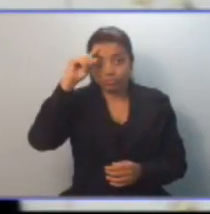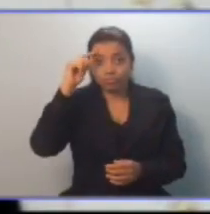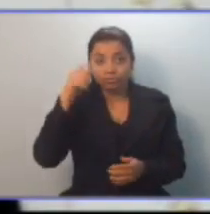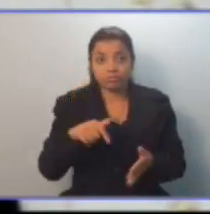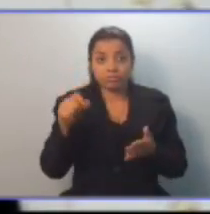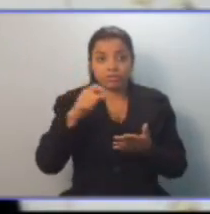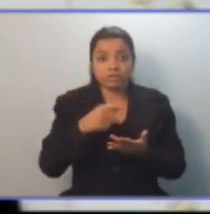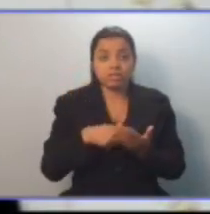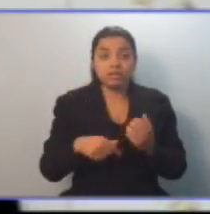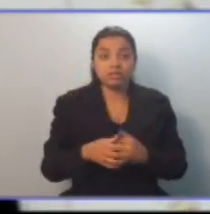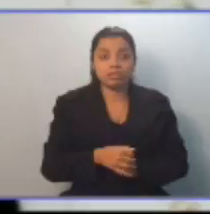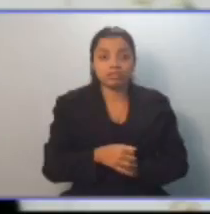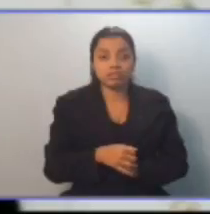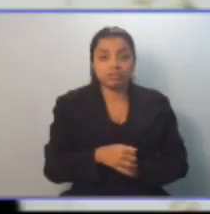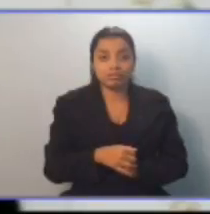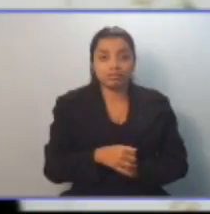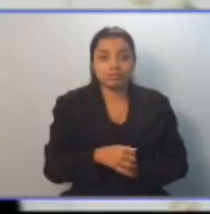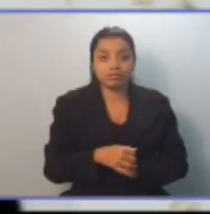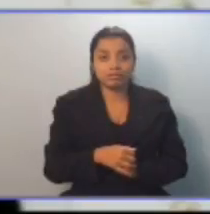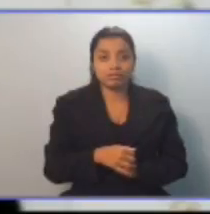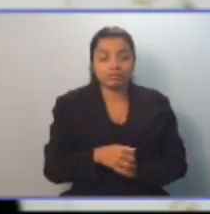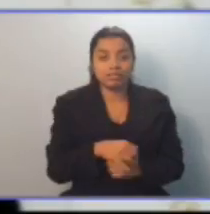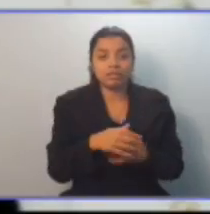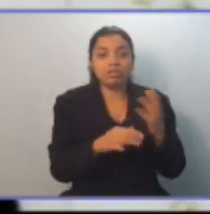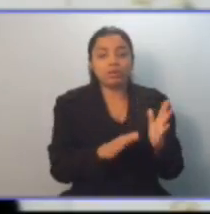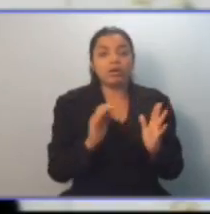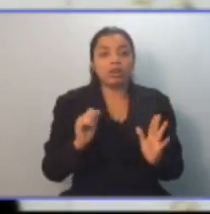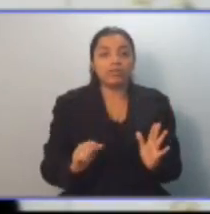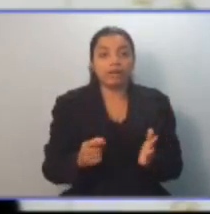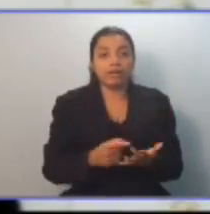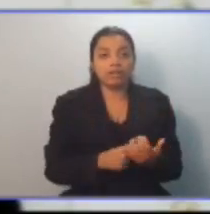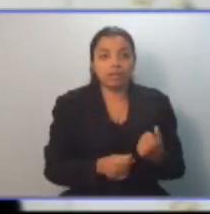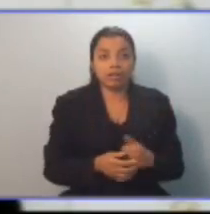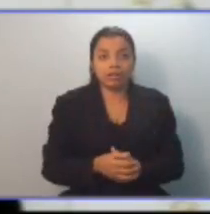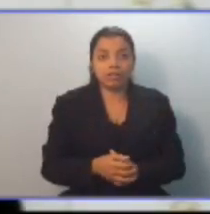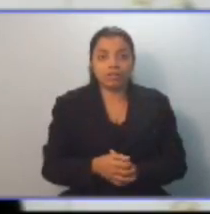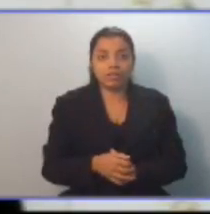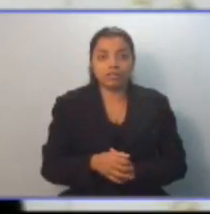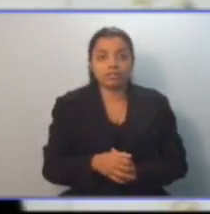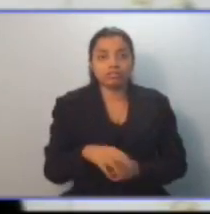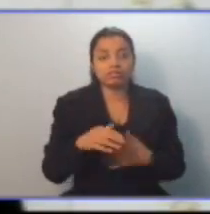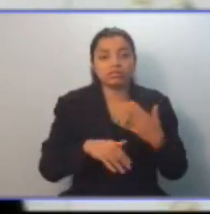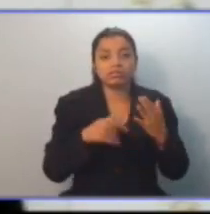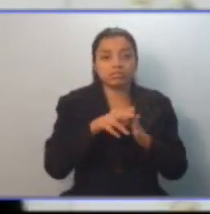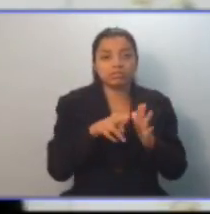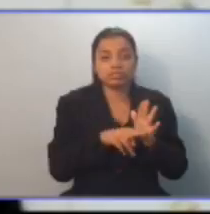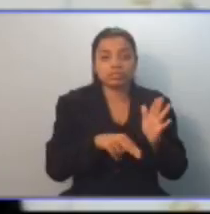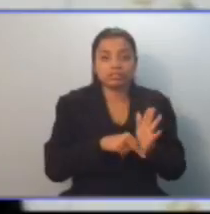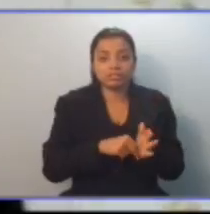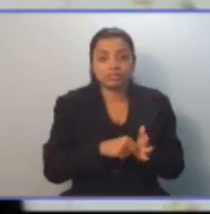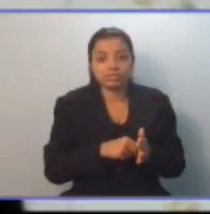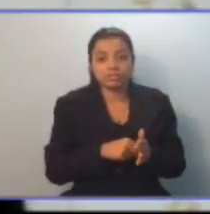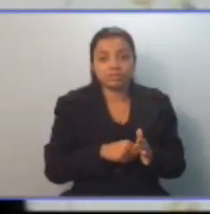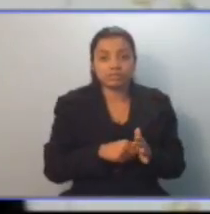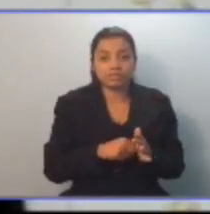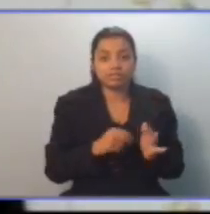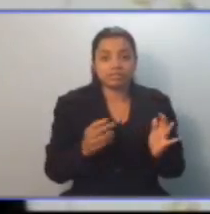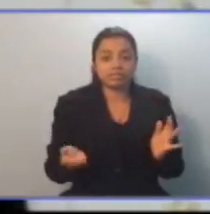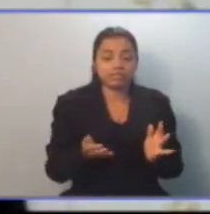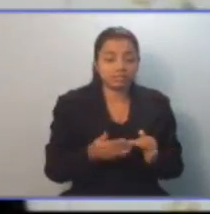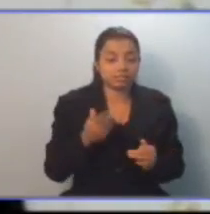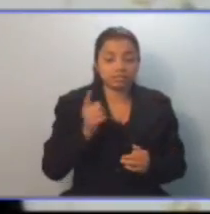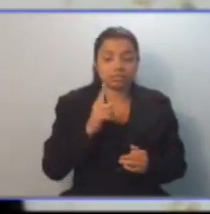administración pública y hacemos rendiciones de cuentas que deben de estar en la medida de lo posible reguladas y normadas para que sean verdaderas rendiciones de cuentas y